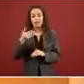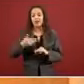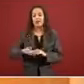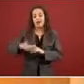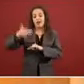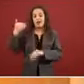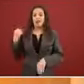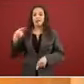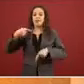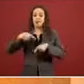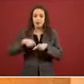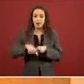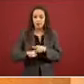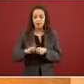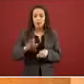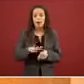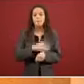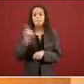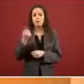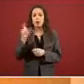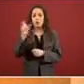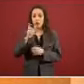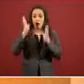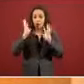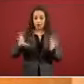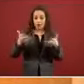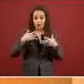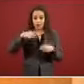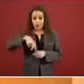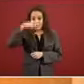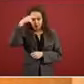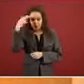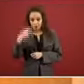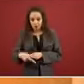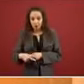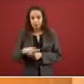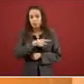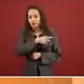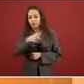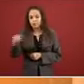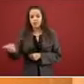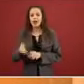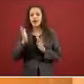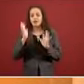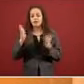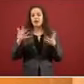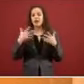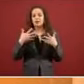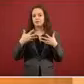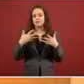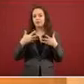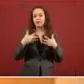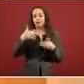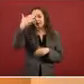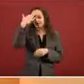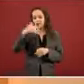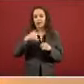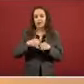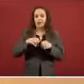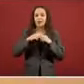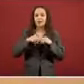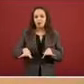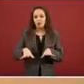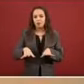nos apareciera en México, nuestros compañeros tuvieran la posibilidad de tener el mayor número de información y la